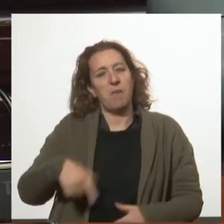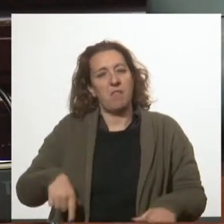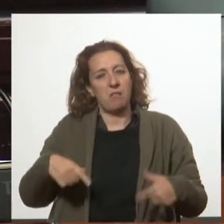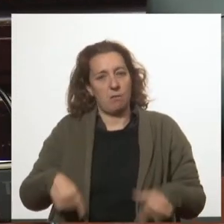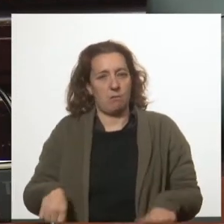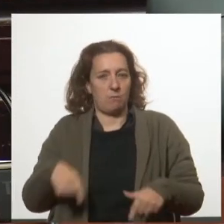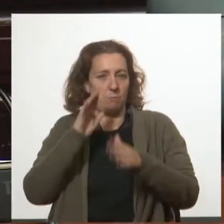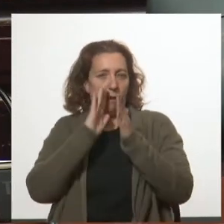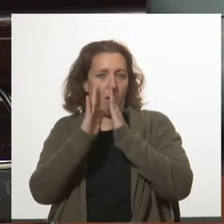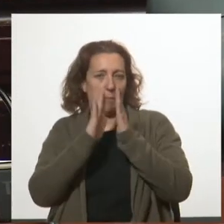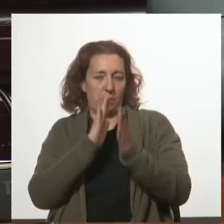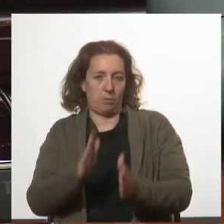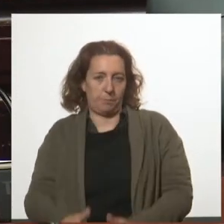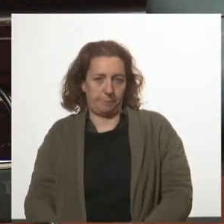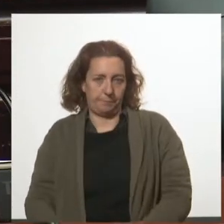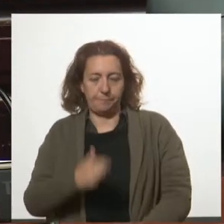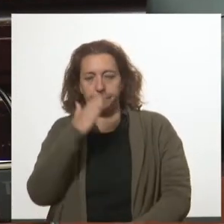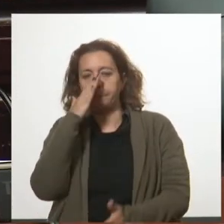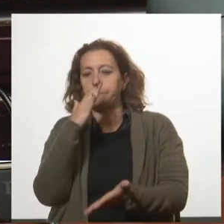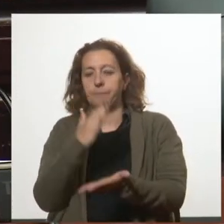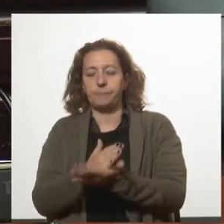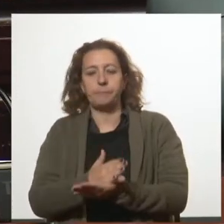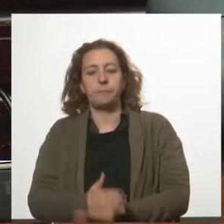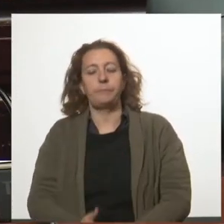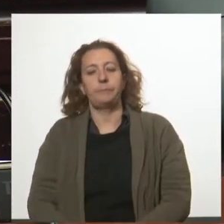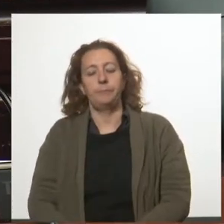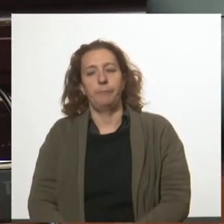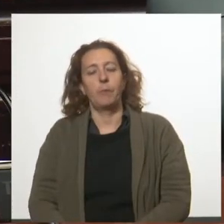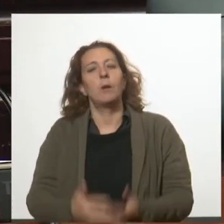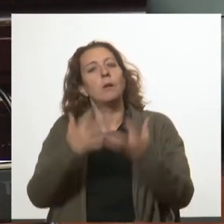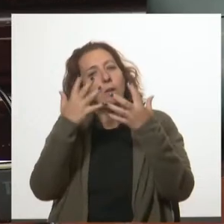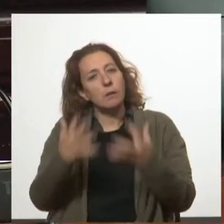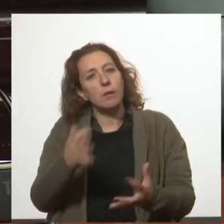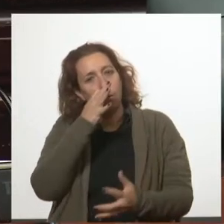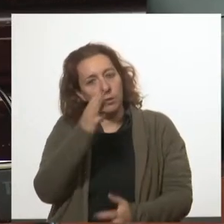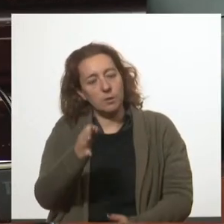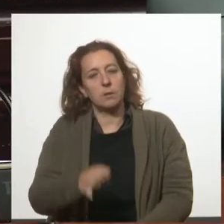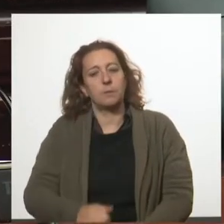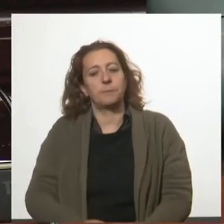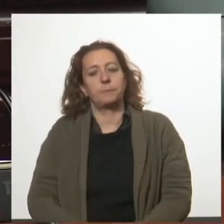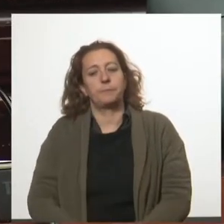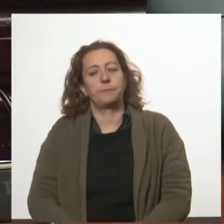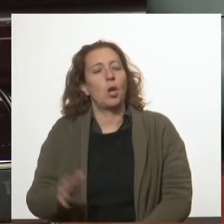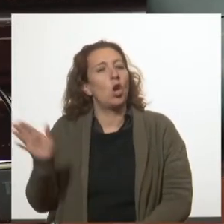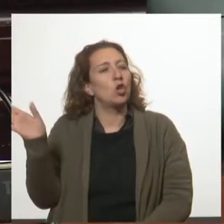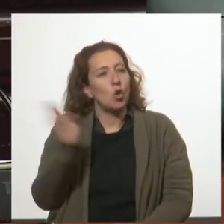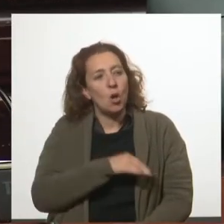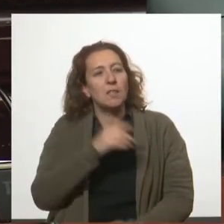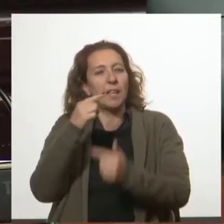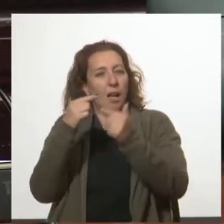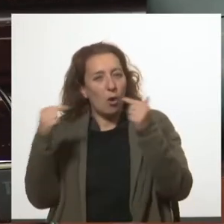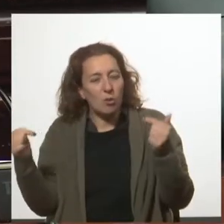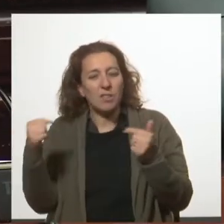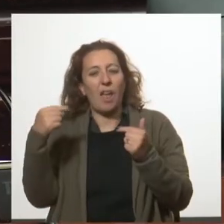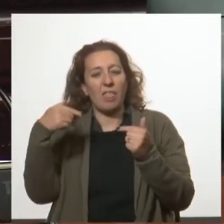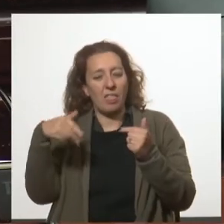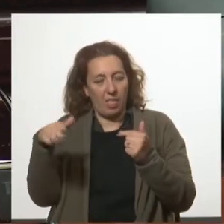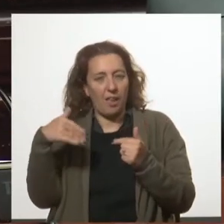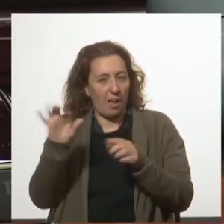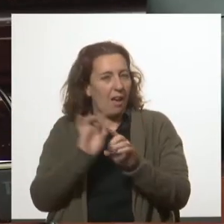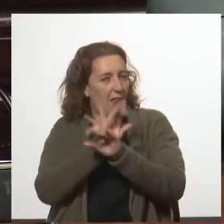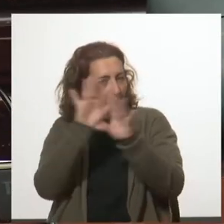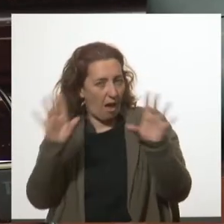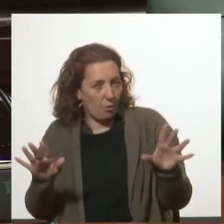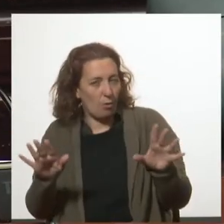para terminar quiero decir que todas estas cosas van dejando en claro y a la